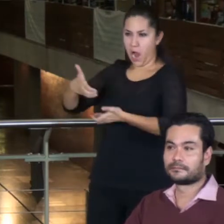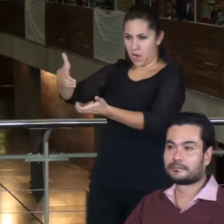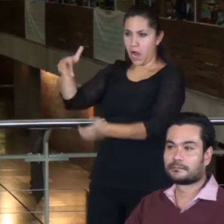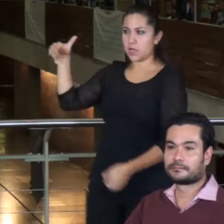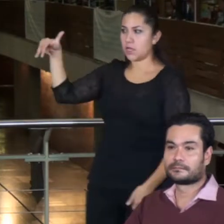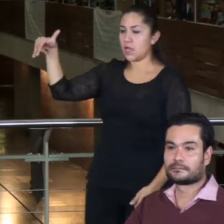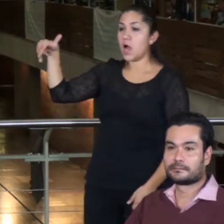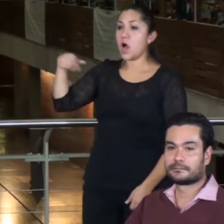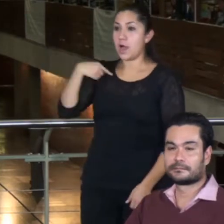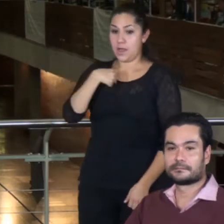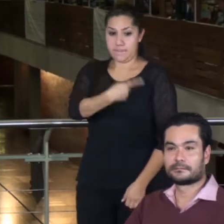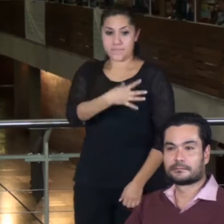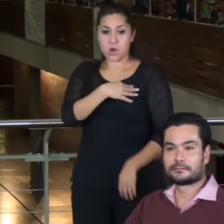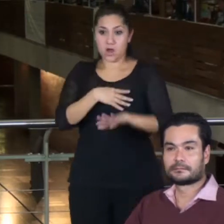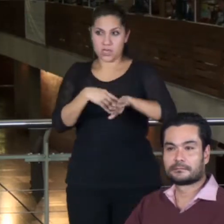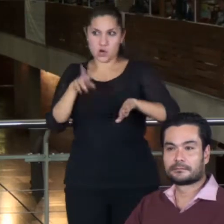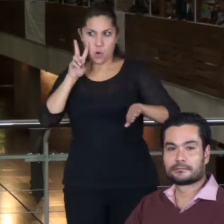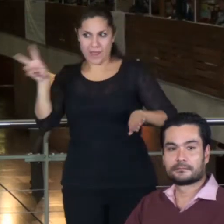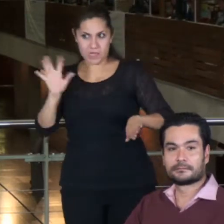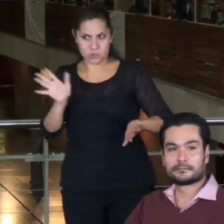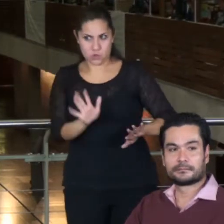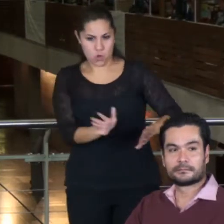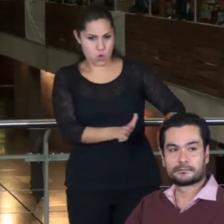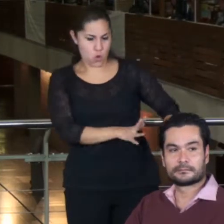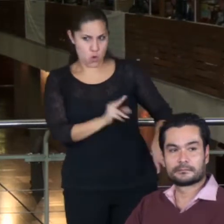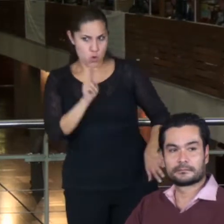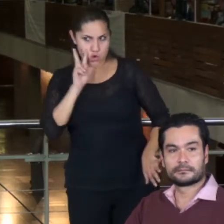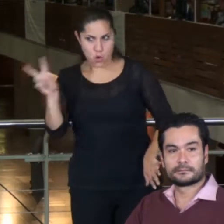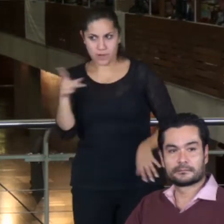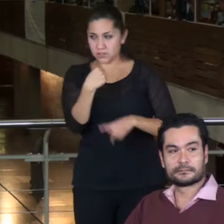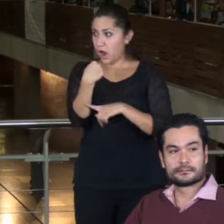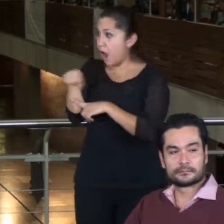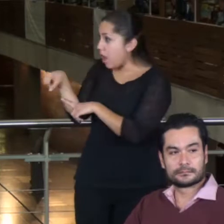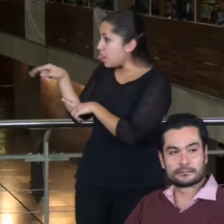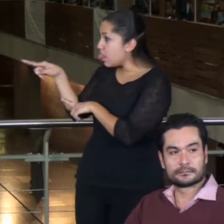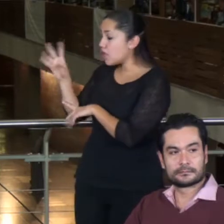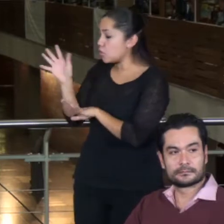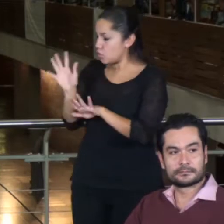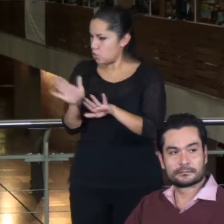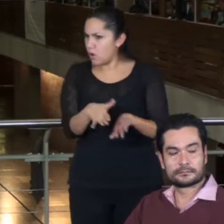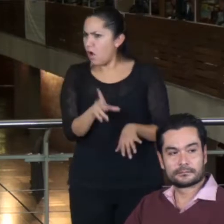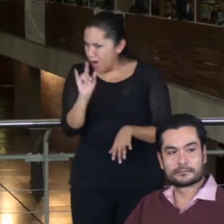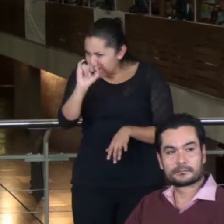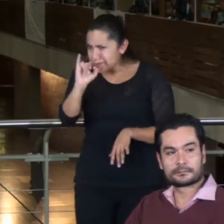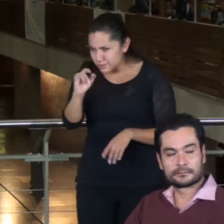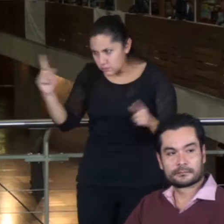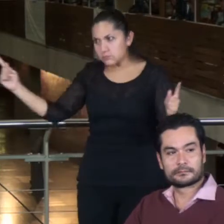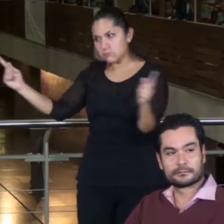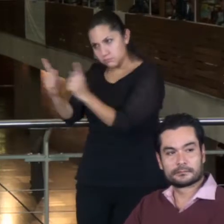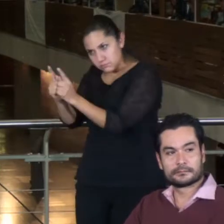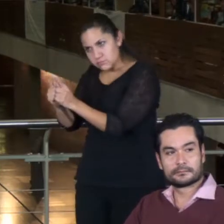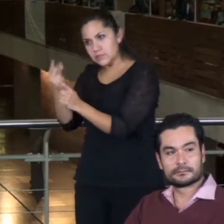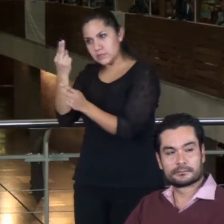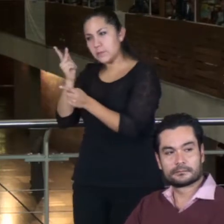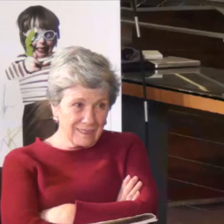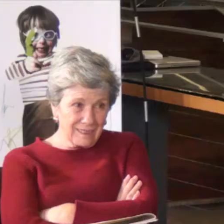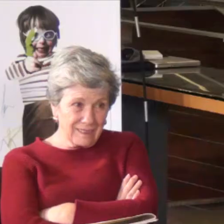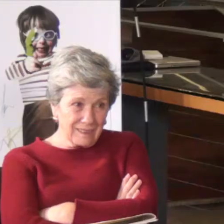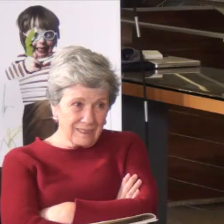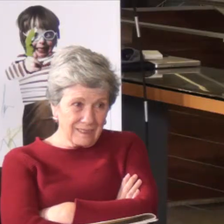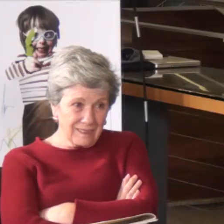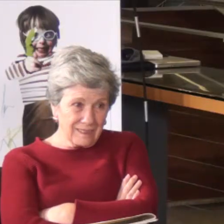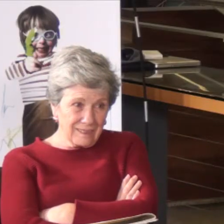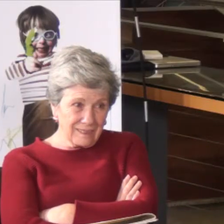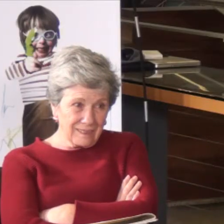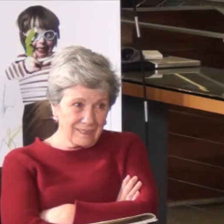hijo que no lo vea no al contrario acércate plática necesitamos verlos y